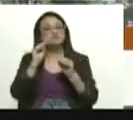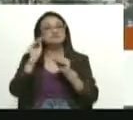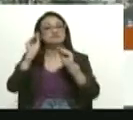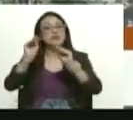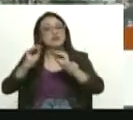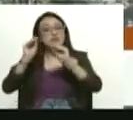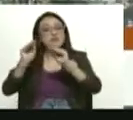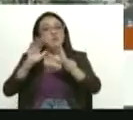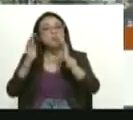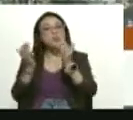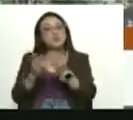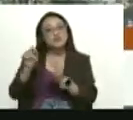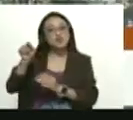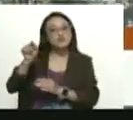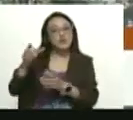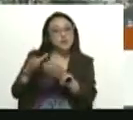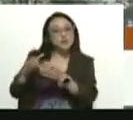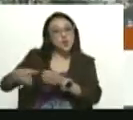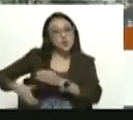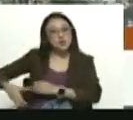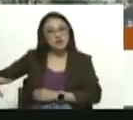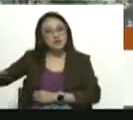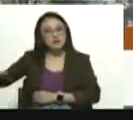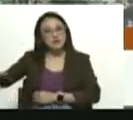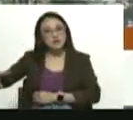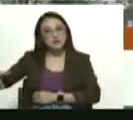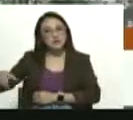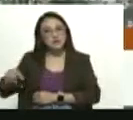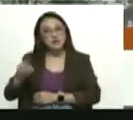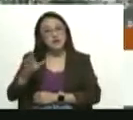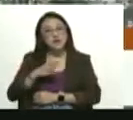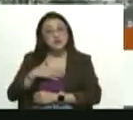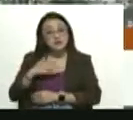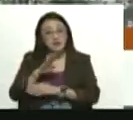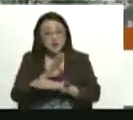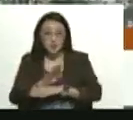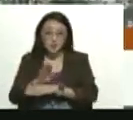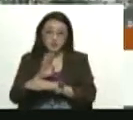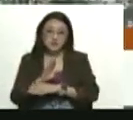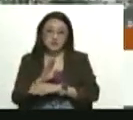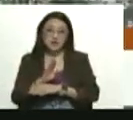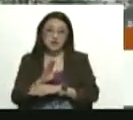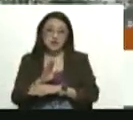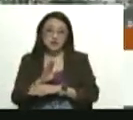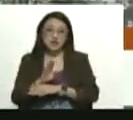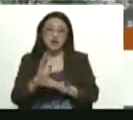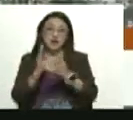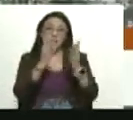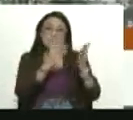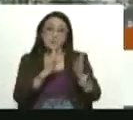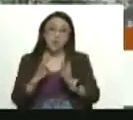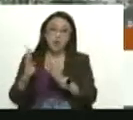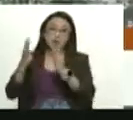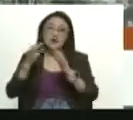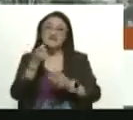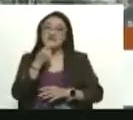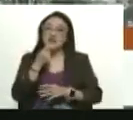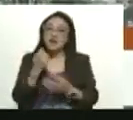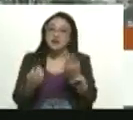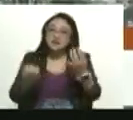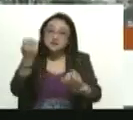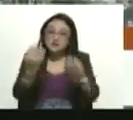mundo rico que si efectivamente quieren preservar lo que queda de bosques, de selva, tienen